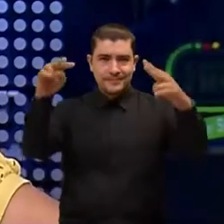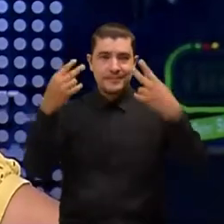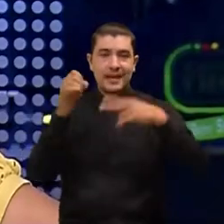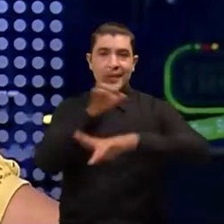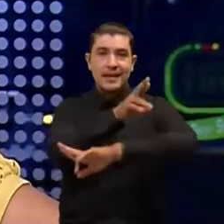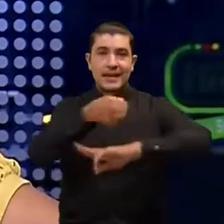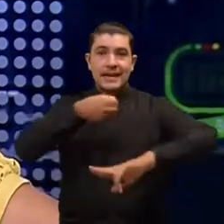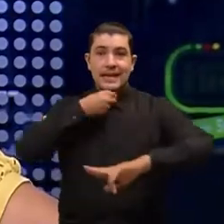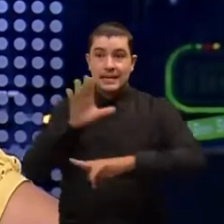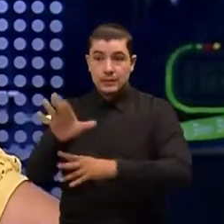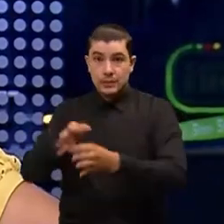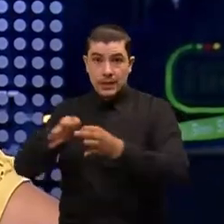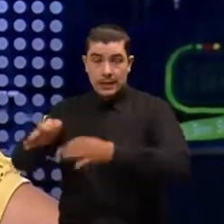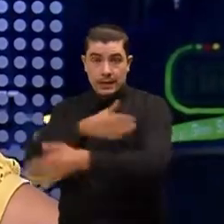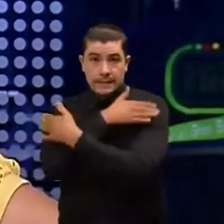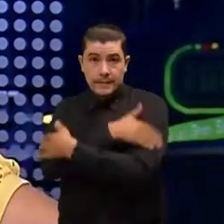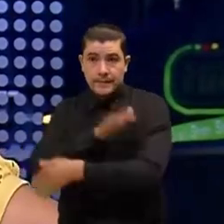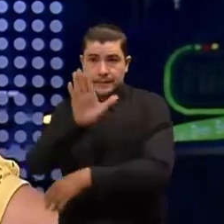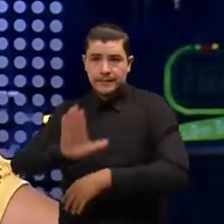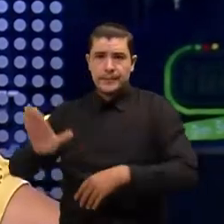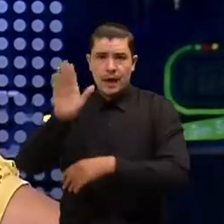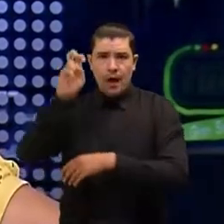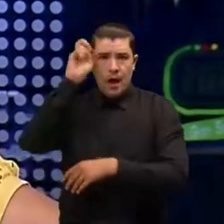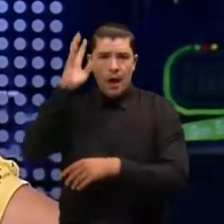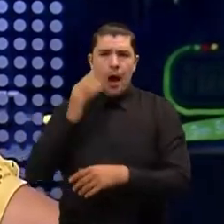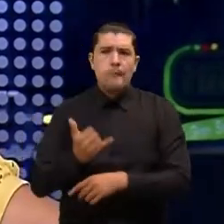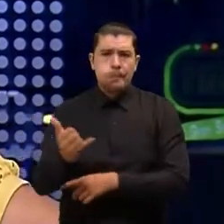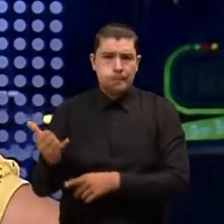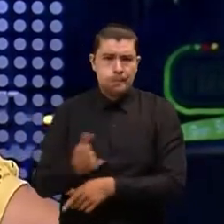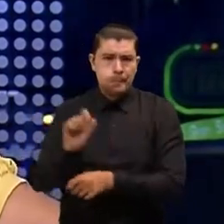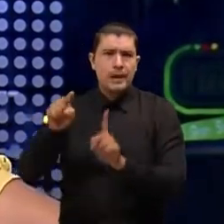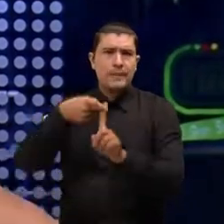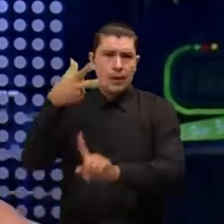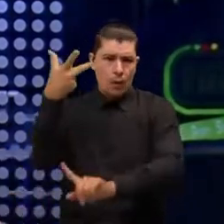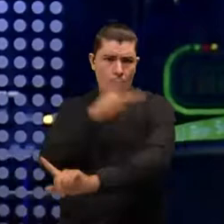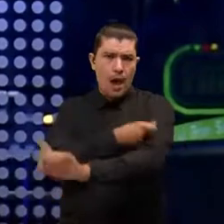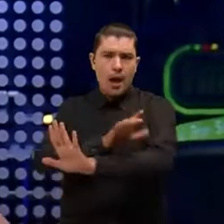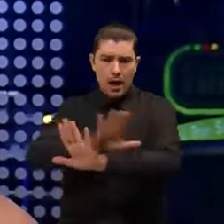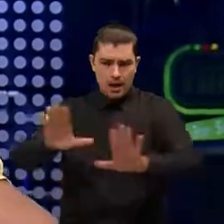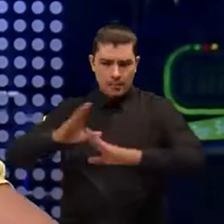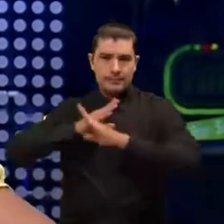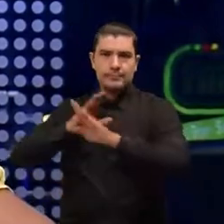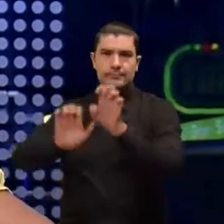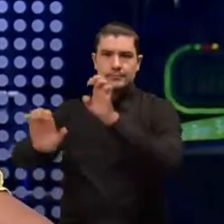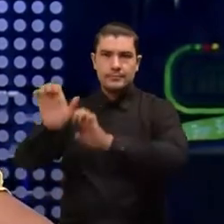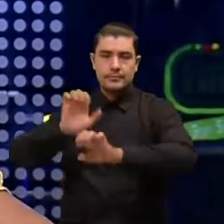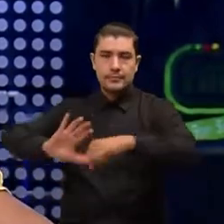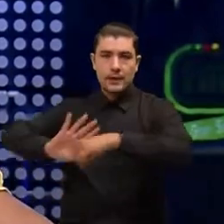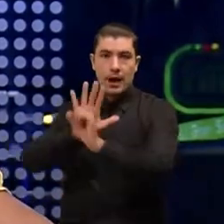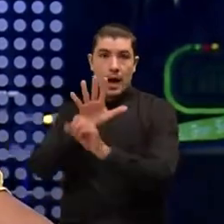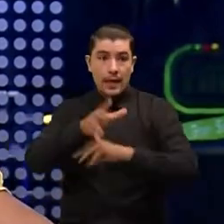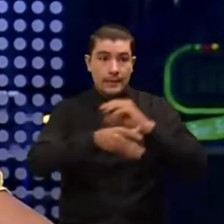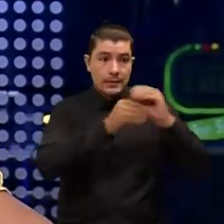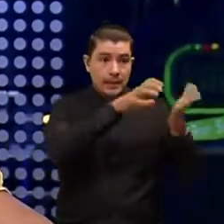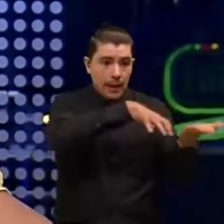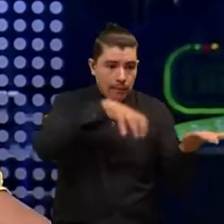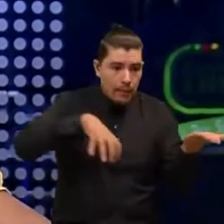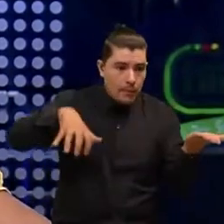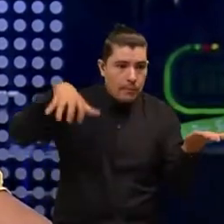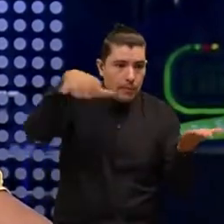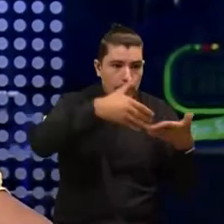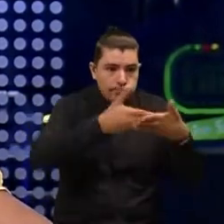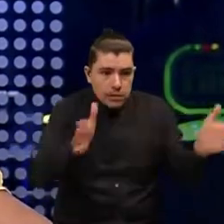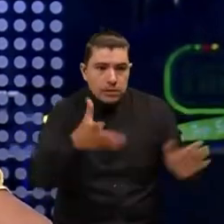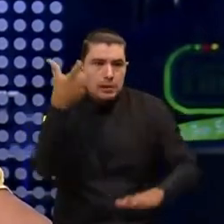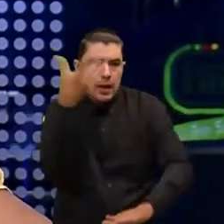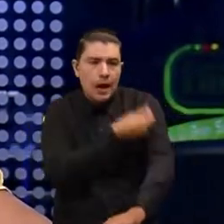Pamplona, en norte de Santander, ya cuenta con vacunas de primera dosis contra el COVID-19. Nuevamente los puntos habilitados abrieron sus puertas para